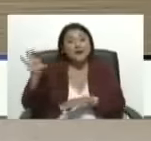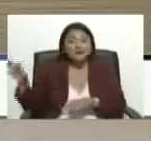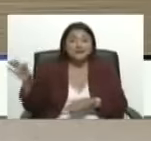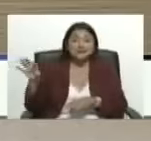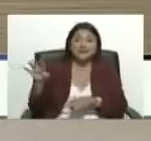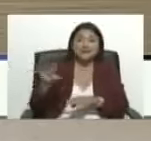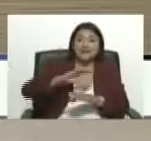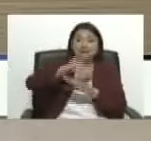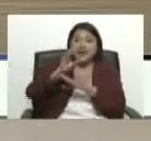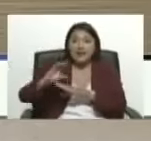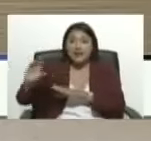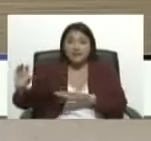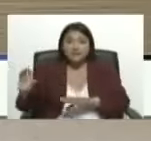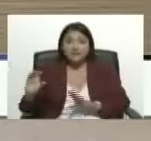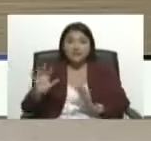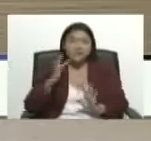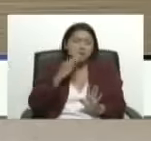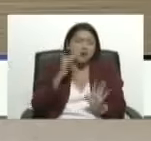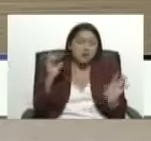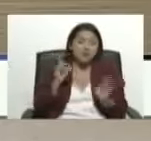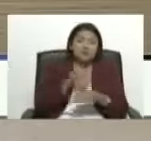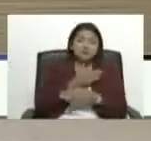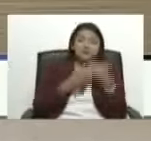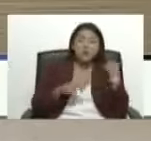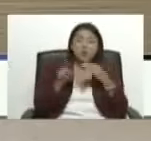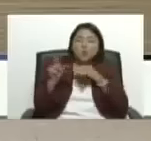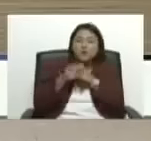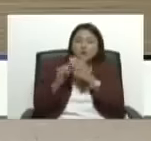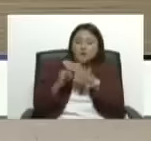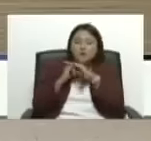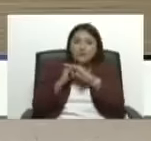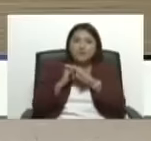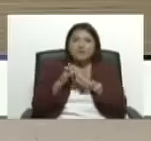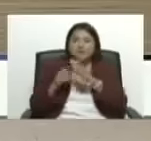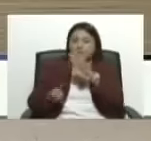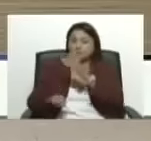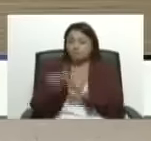Ustedes han escuchado al presidente de Guyana decir, vamos a hacer un Petrocaribe